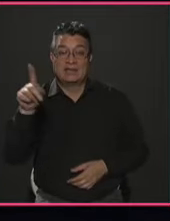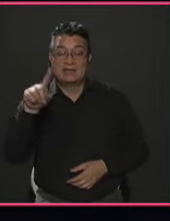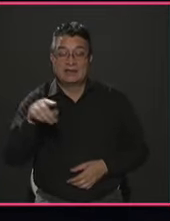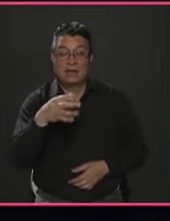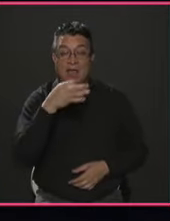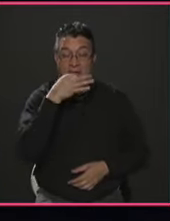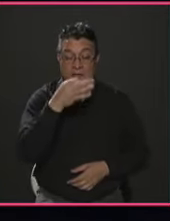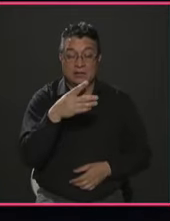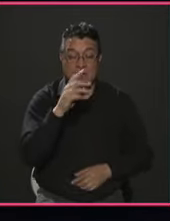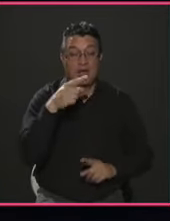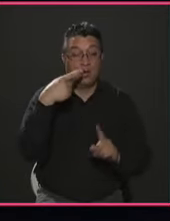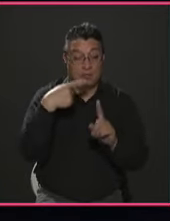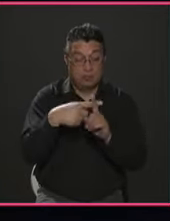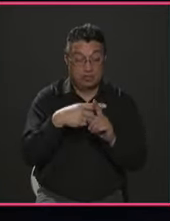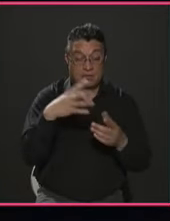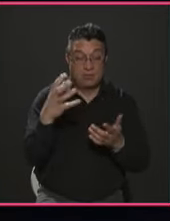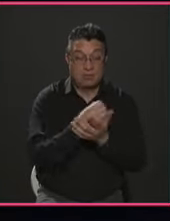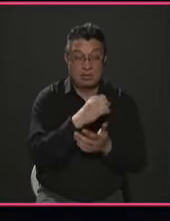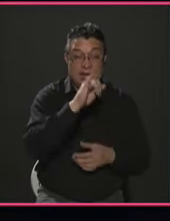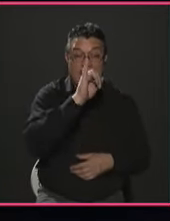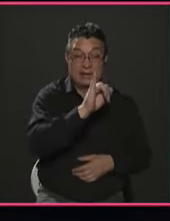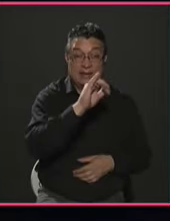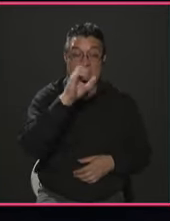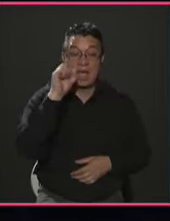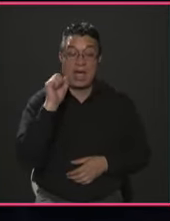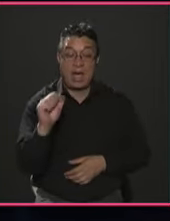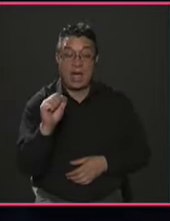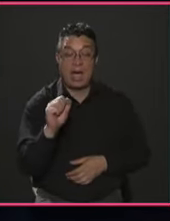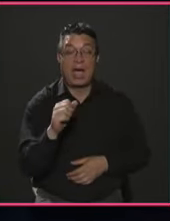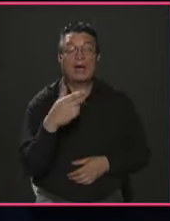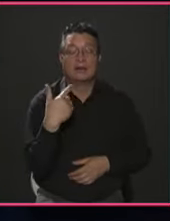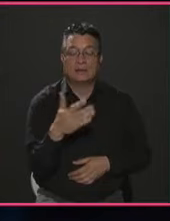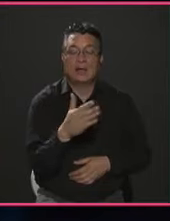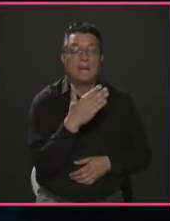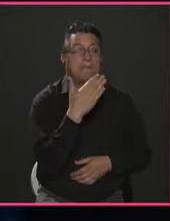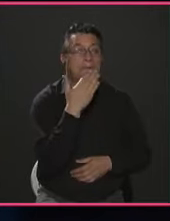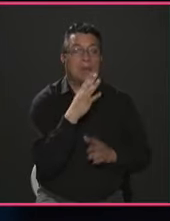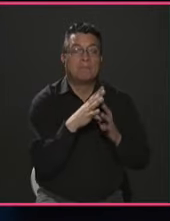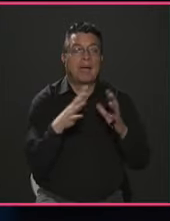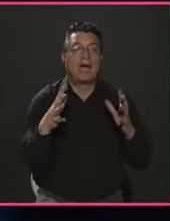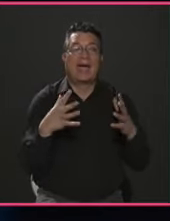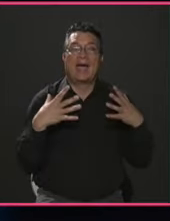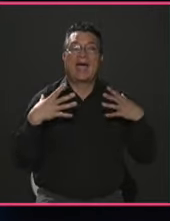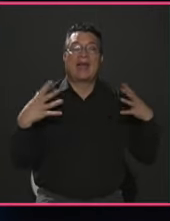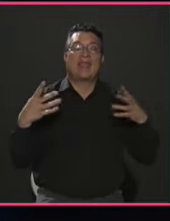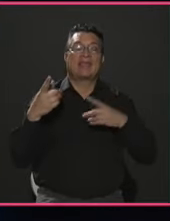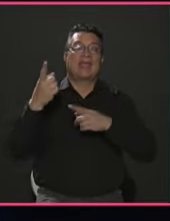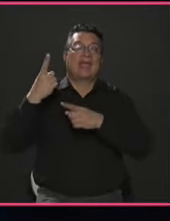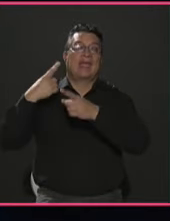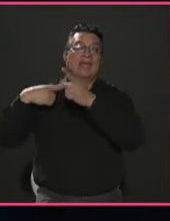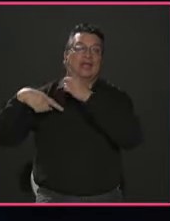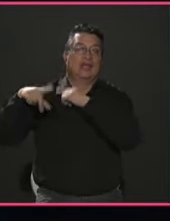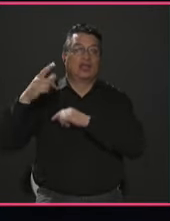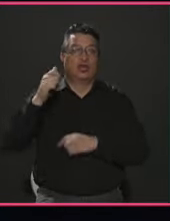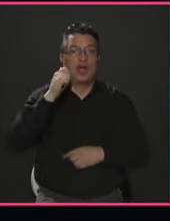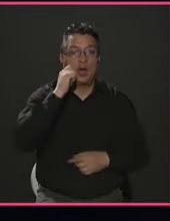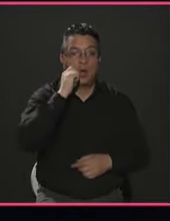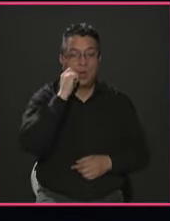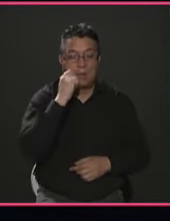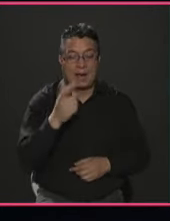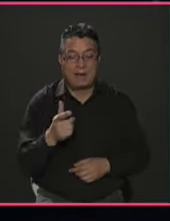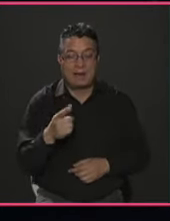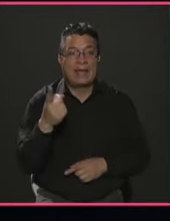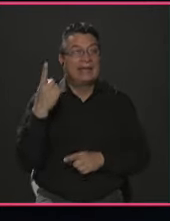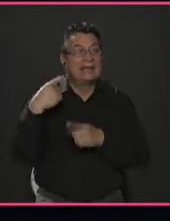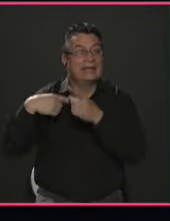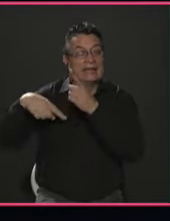el de la creación de la Inteligencia artificial sería el evento más grande de la historia de la humanidad de